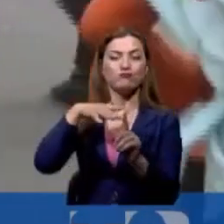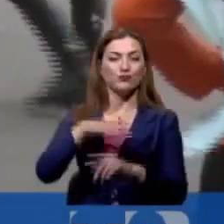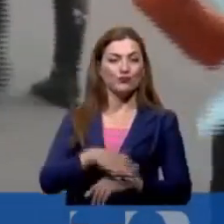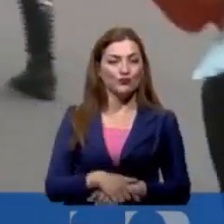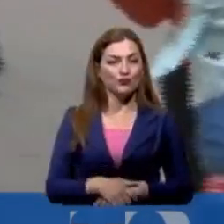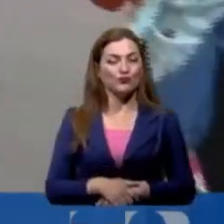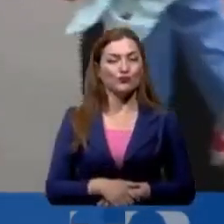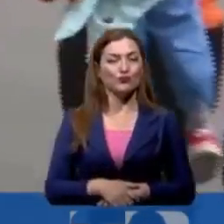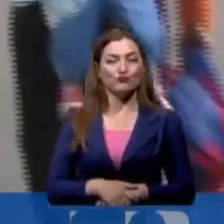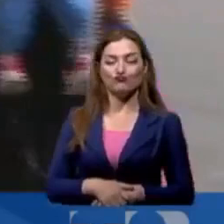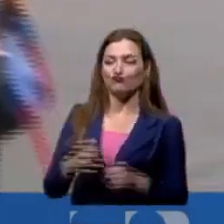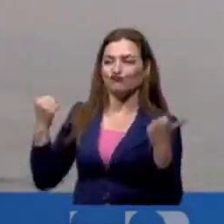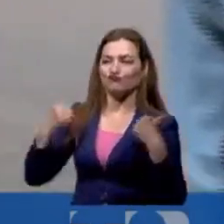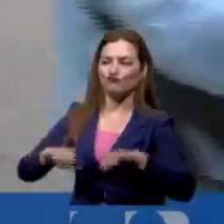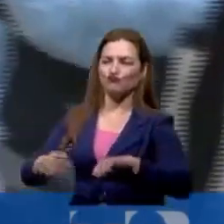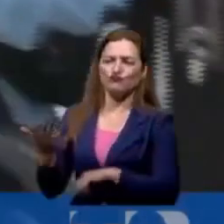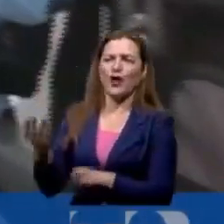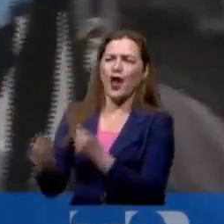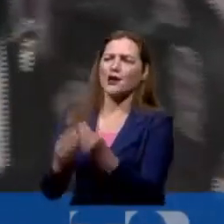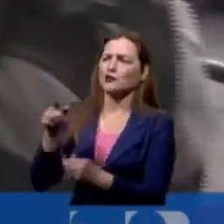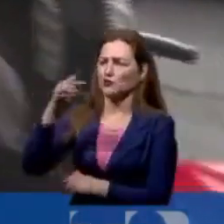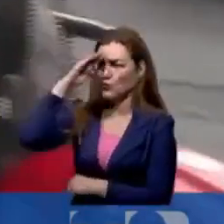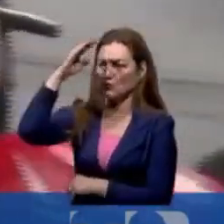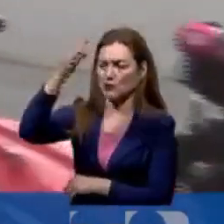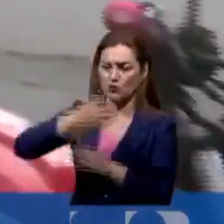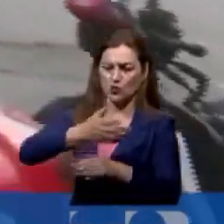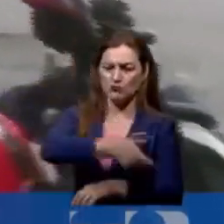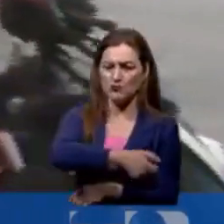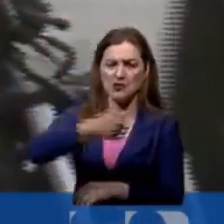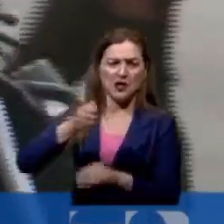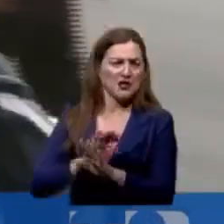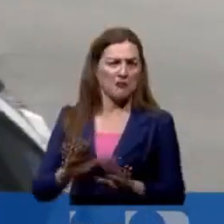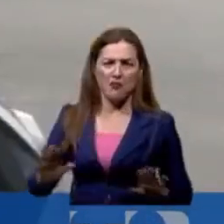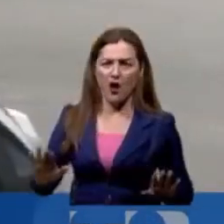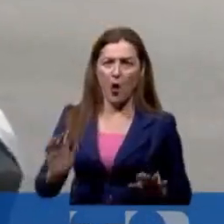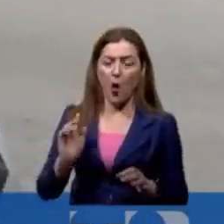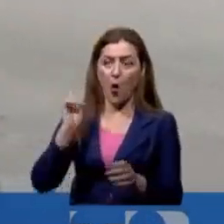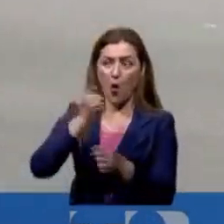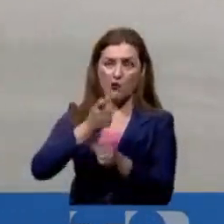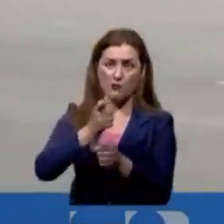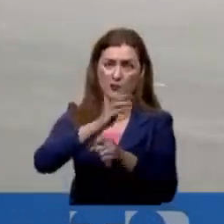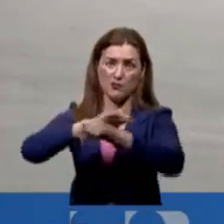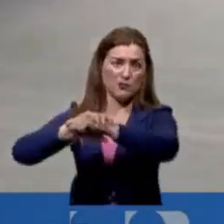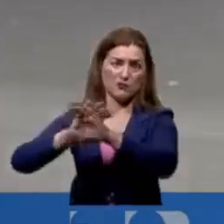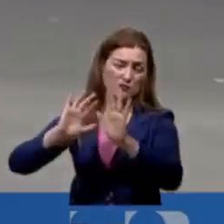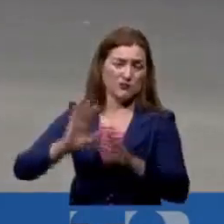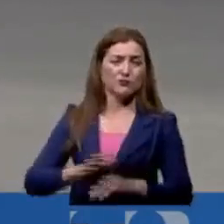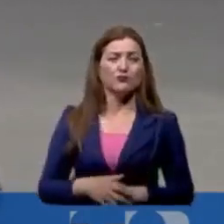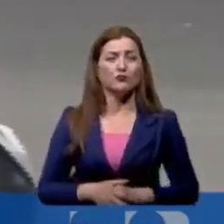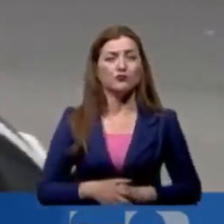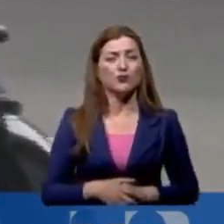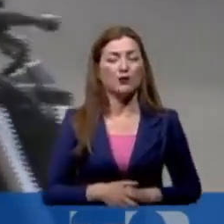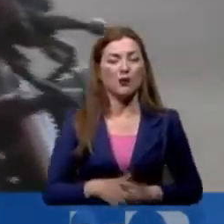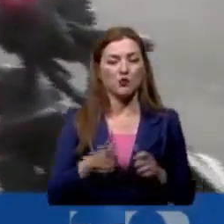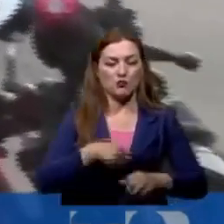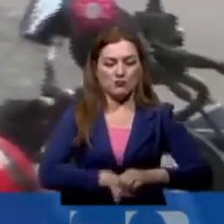caso, ¿qué les corresponde a ustedes? ¿Solamente retirar el arma blanca? Si es que tiene alguna boleta de captura, pues ya se les llevan detenidos, pero no